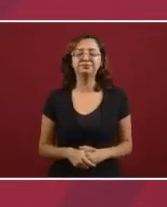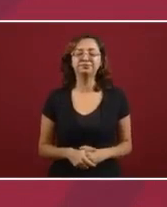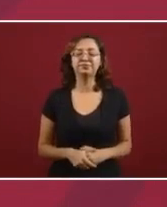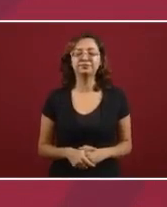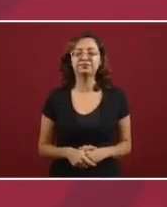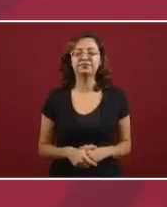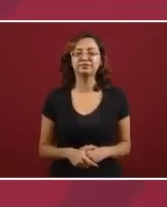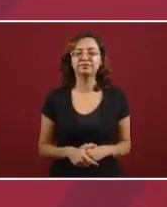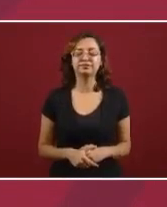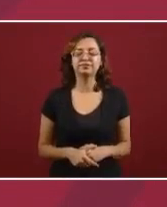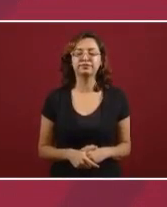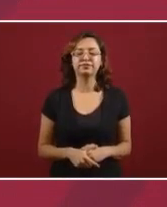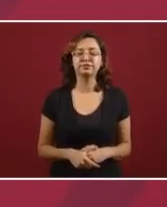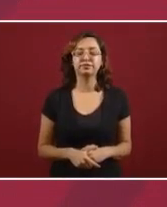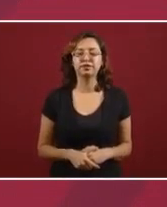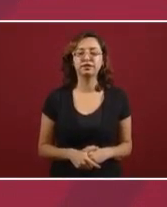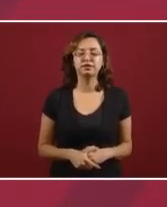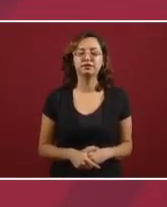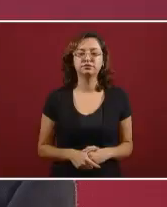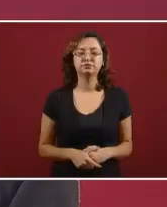¿Qué hicieron